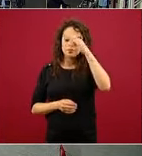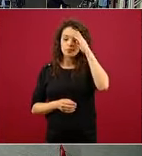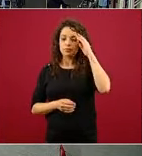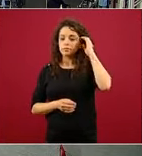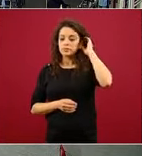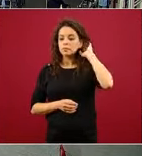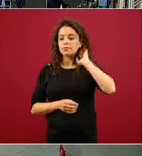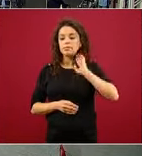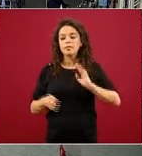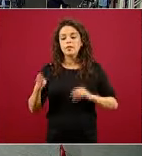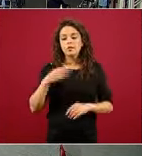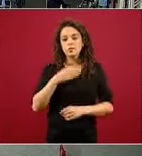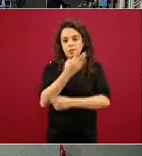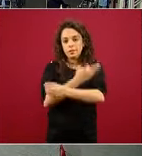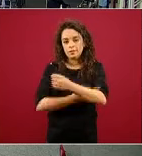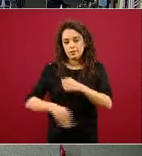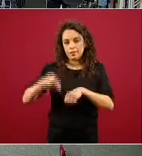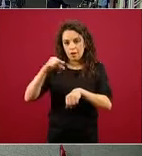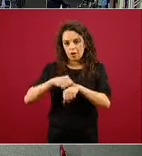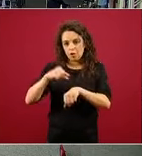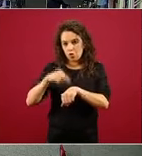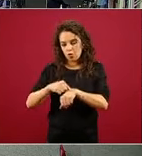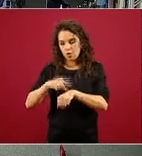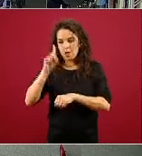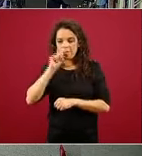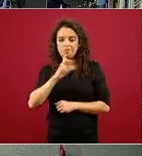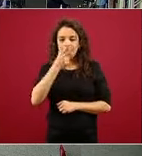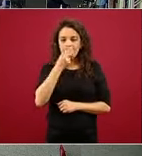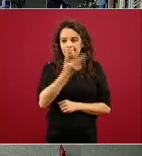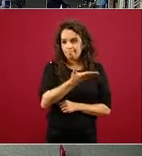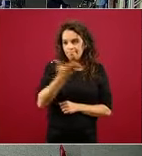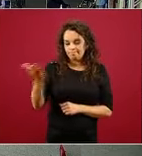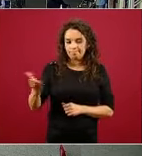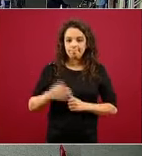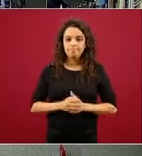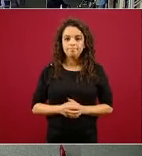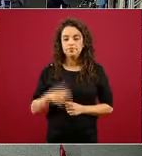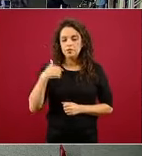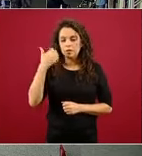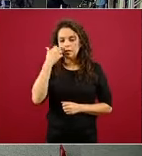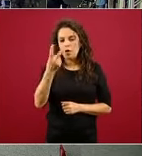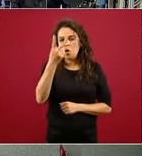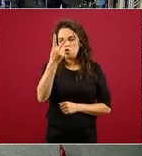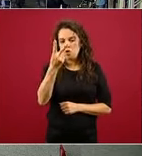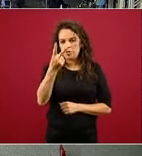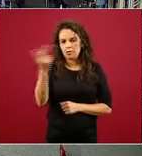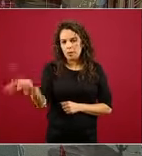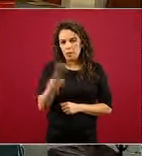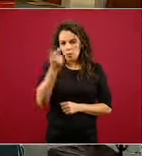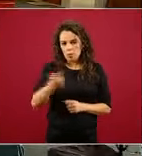Muy buenas tardes, doctora. Omar Quiroga, de Reporte Crítico, con un par de preguntas.